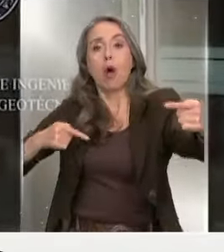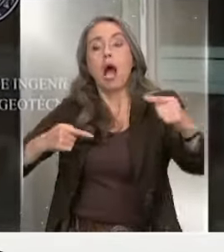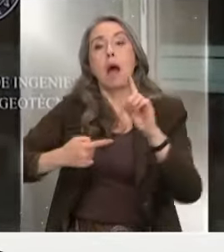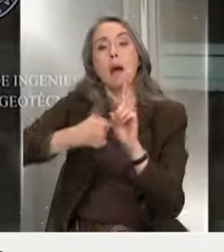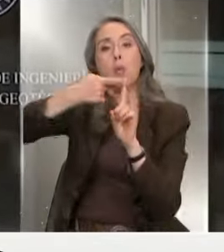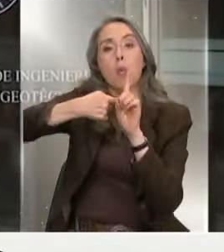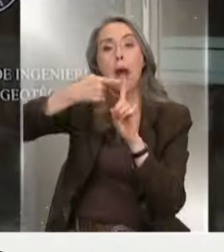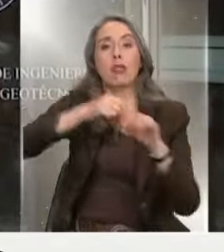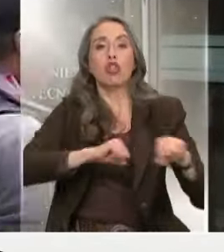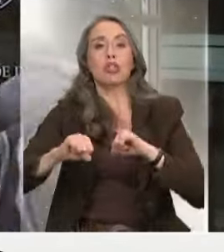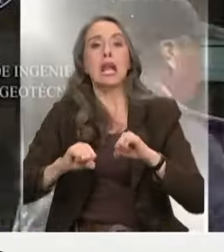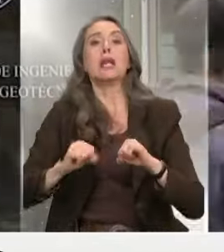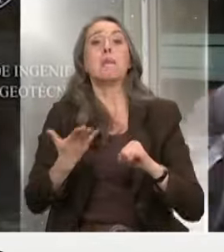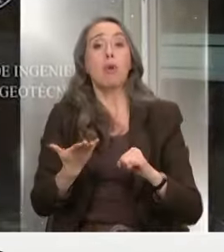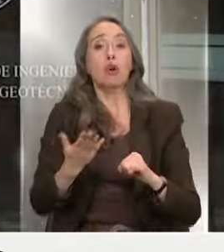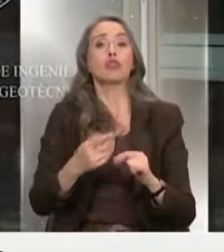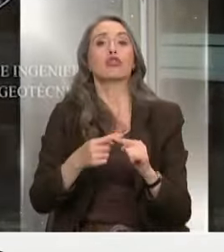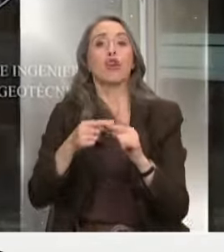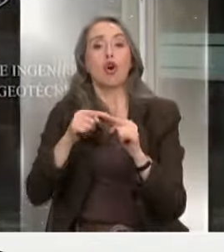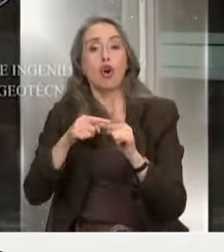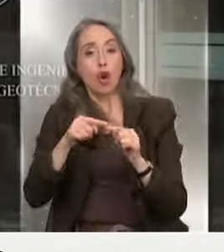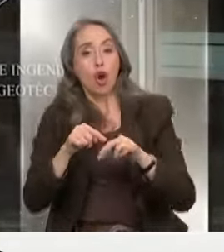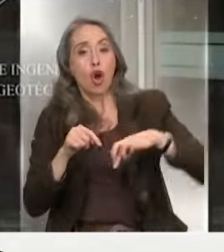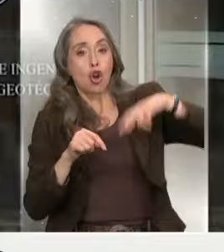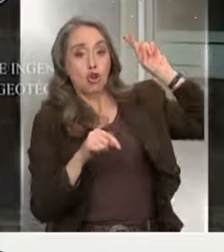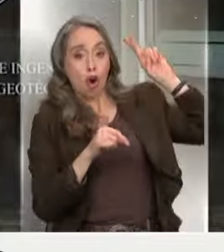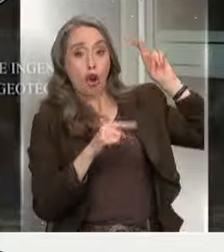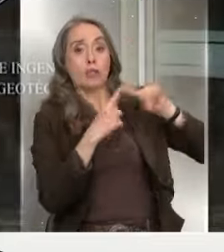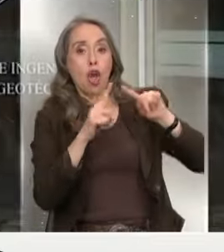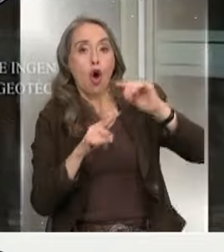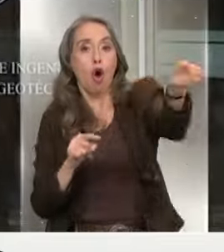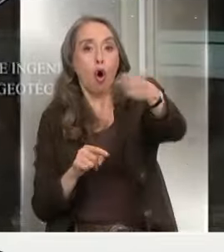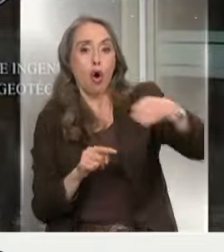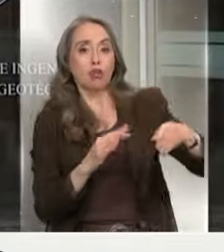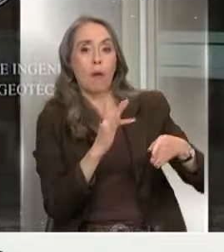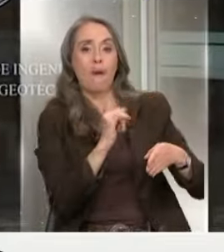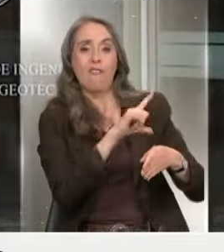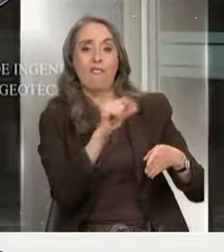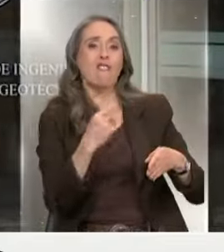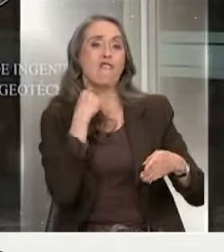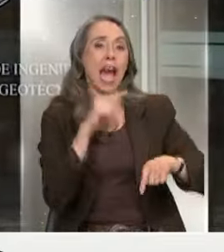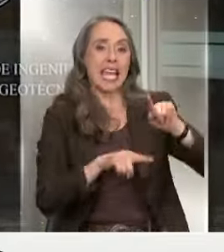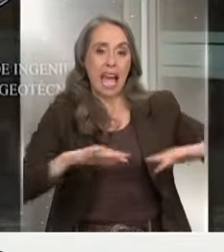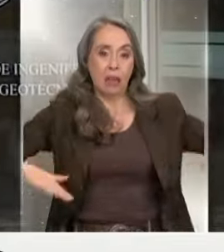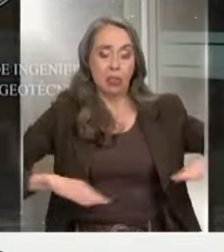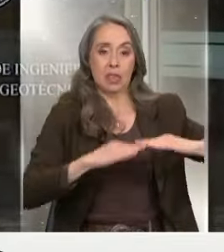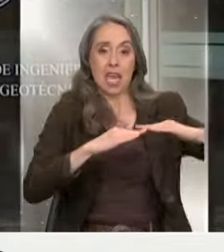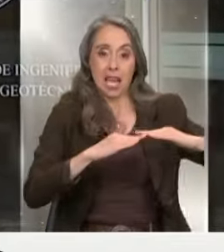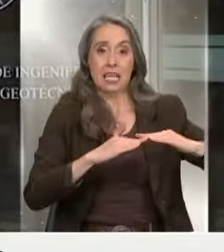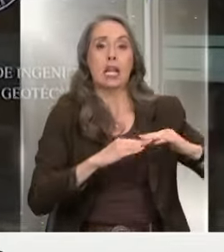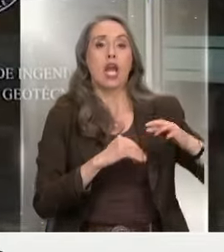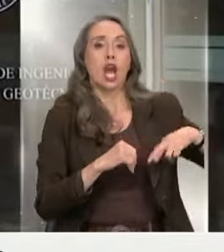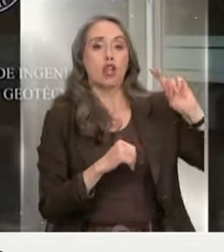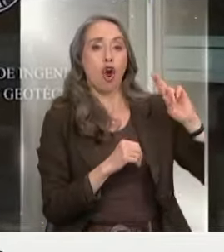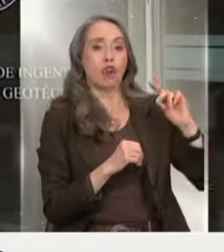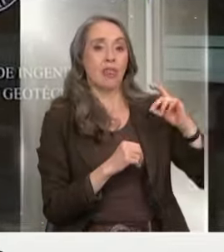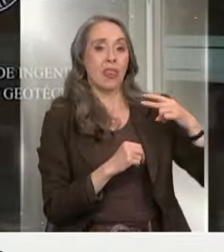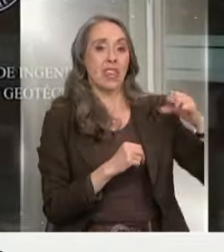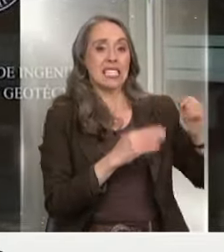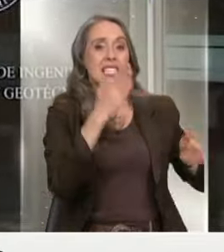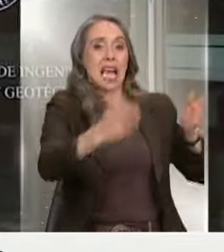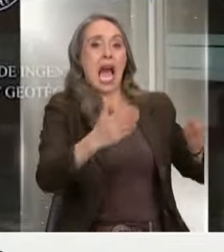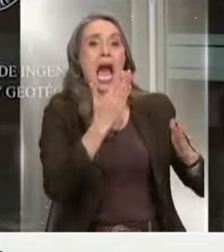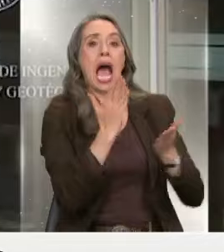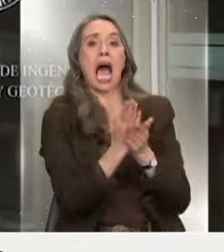sismo. Y hacia el norte hay otra falla que se llama la falla Pocuro, que va más o menos desde el norte de la Dehesa hasta los Andes, que